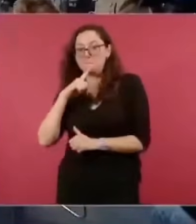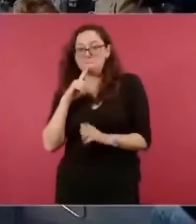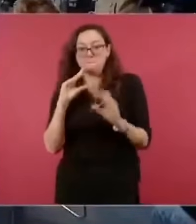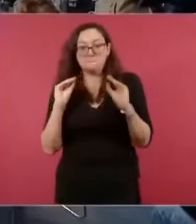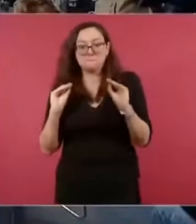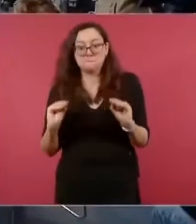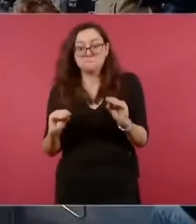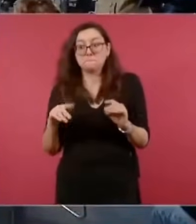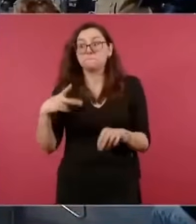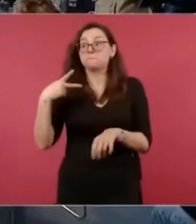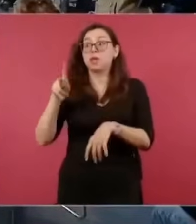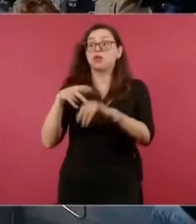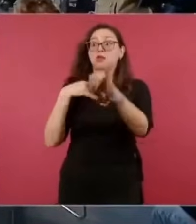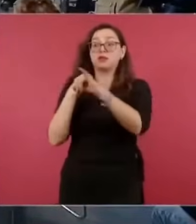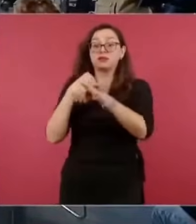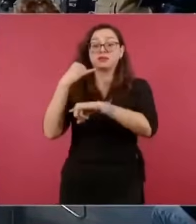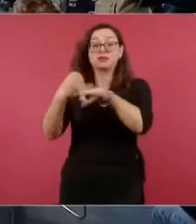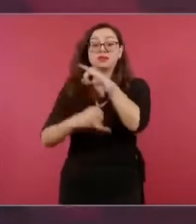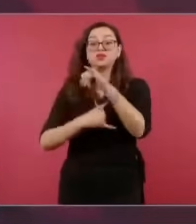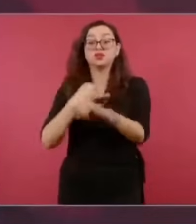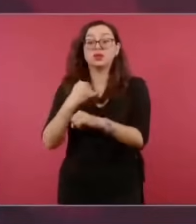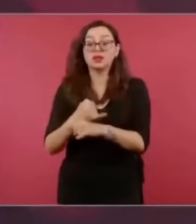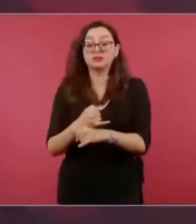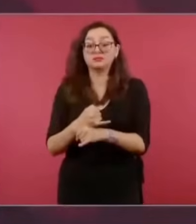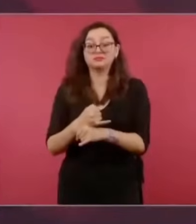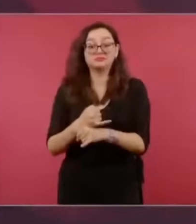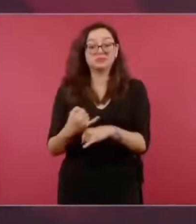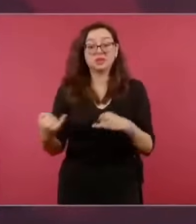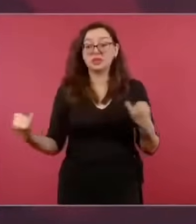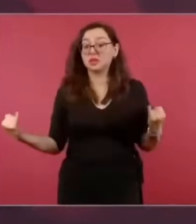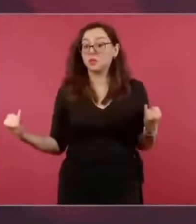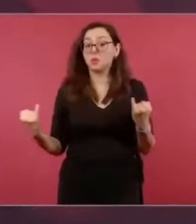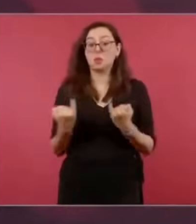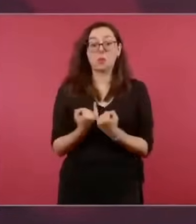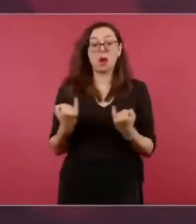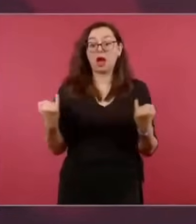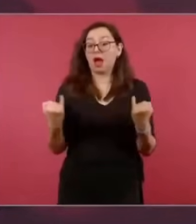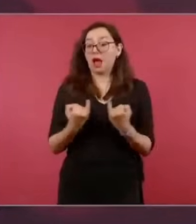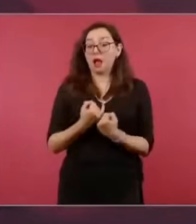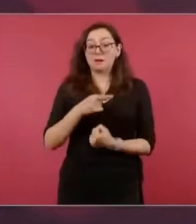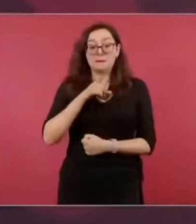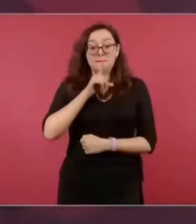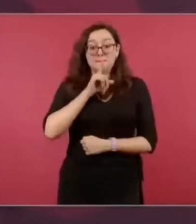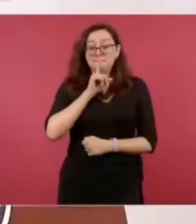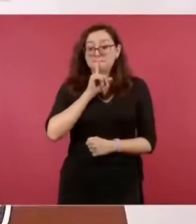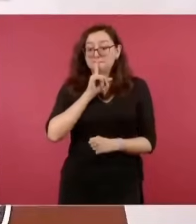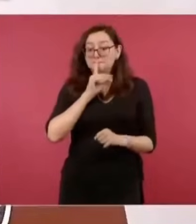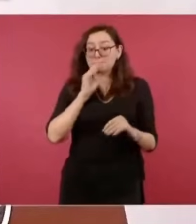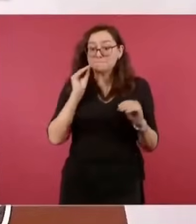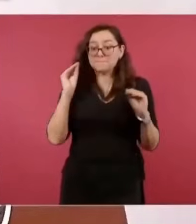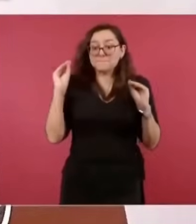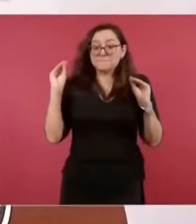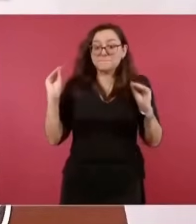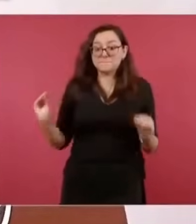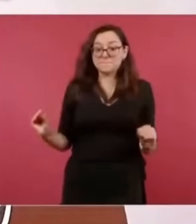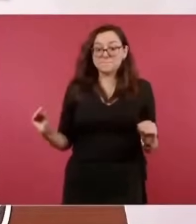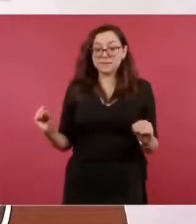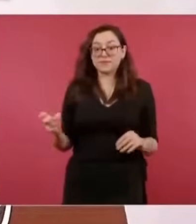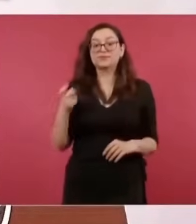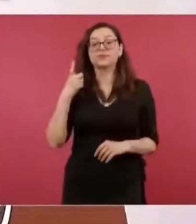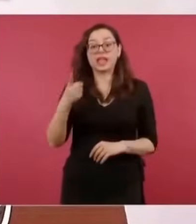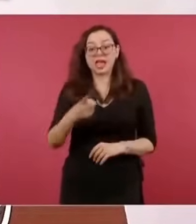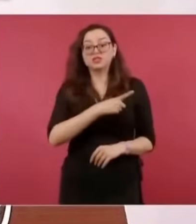todo lo que tiene que ver con los medios de información en el mundo, porque